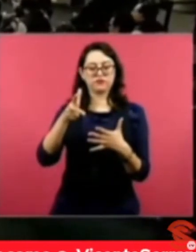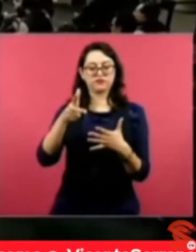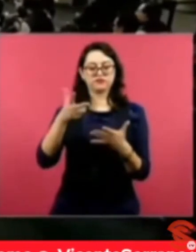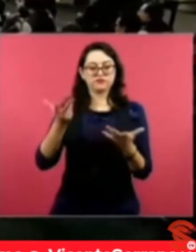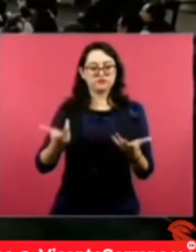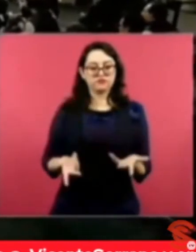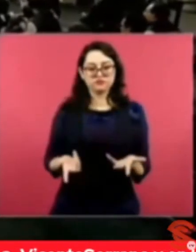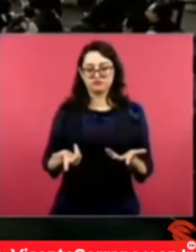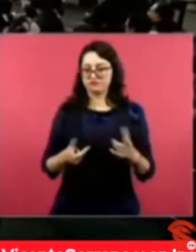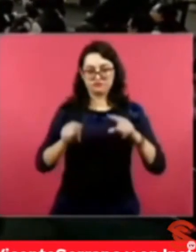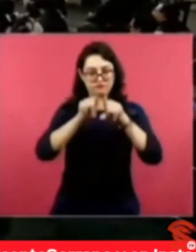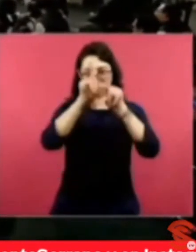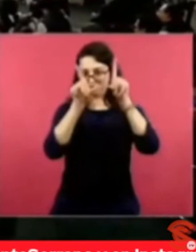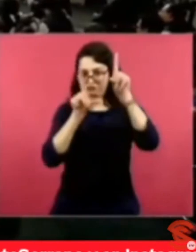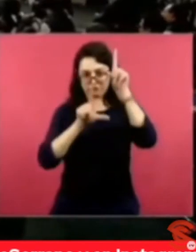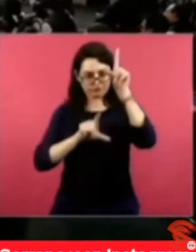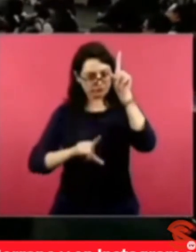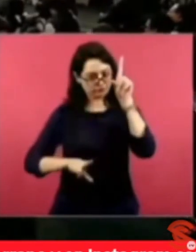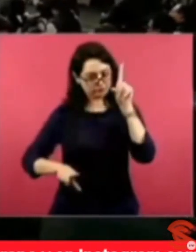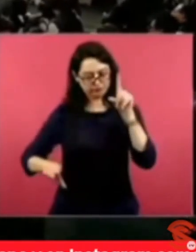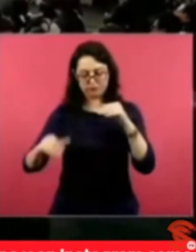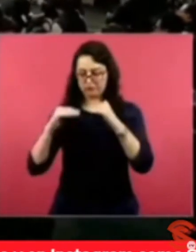En todo México se trabaja.